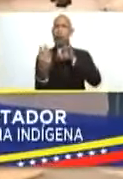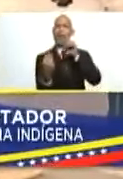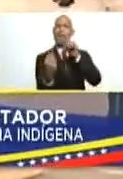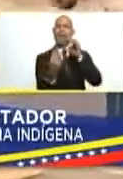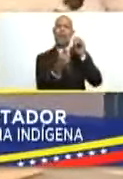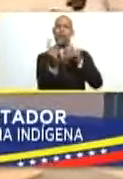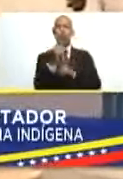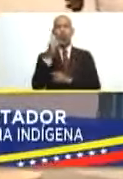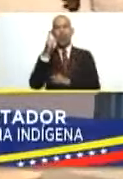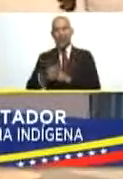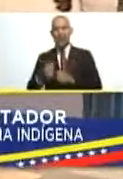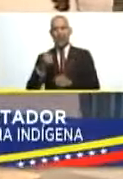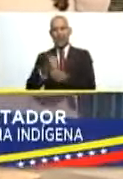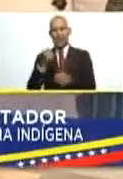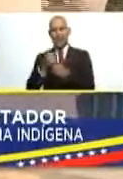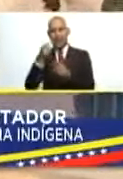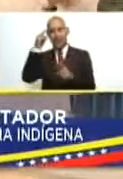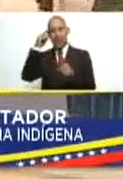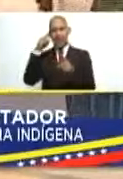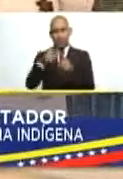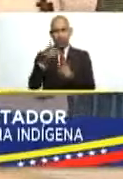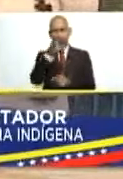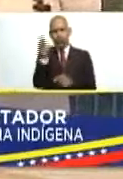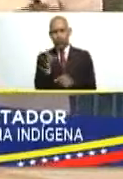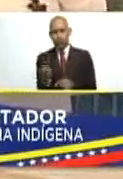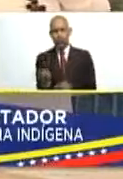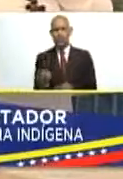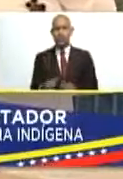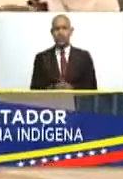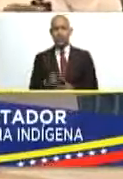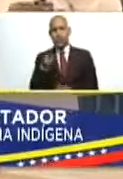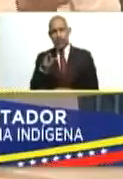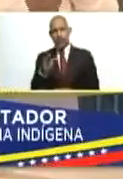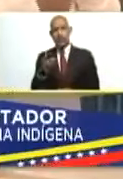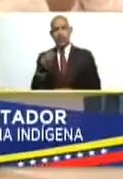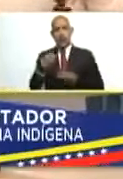día nosotros hacemos vida en ese territorio. En ese territorio construimos